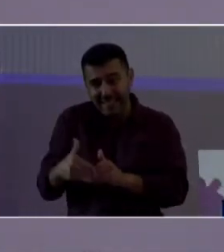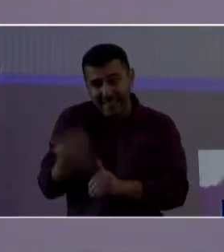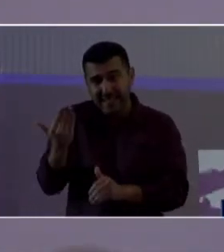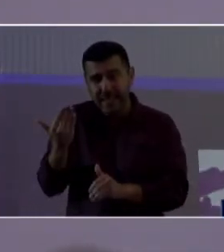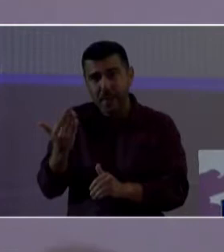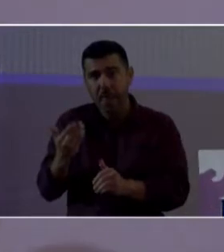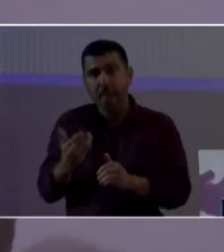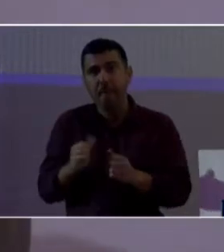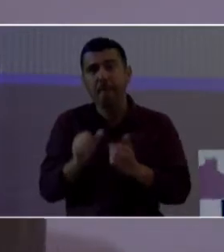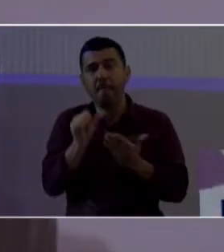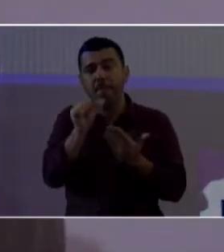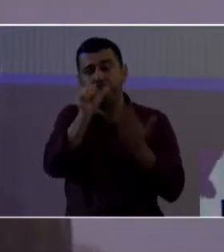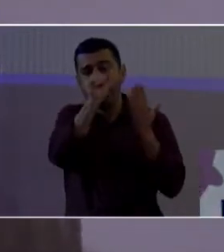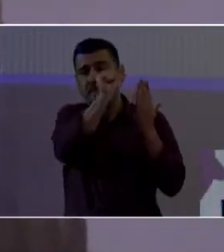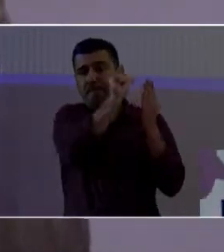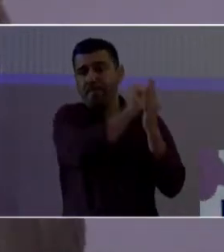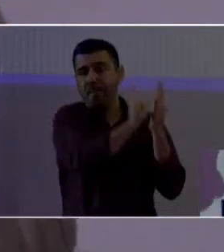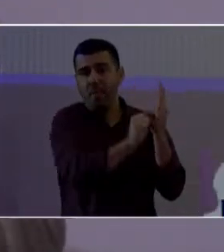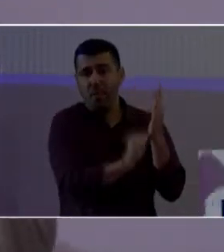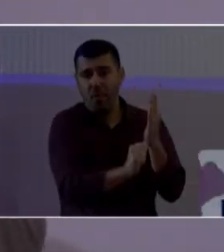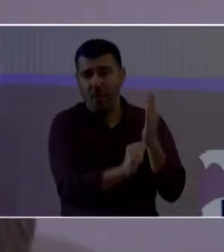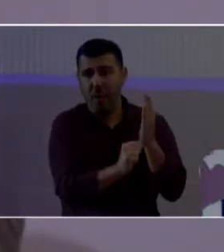reintegración que era en ese momento.